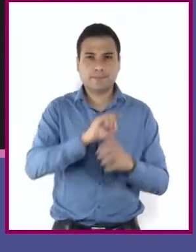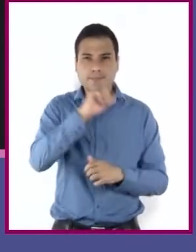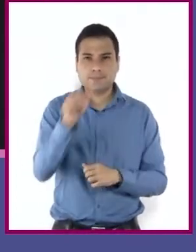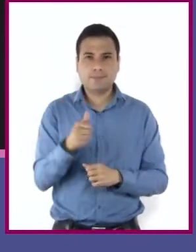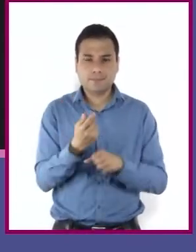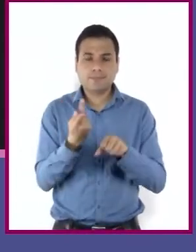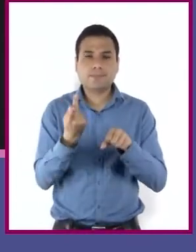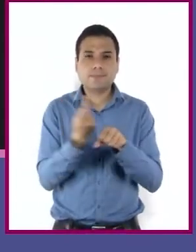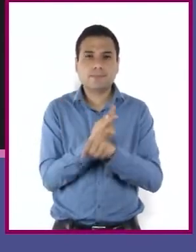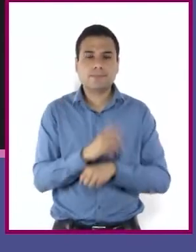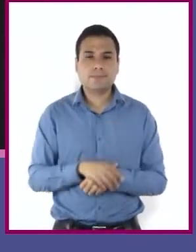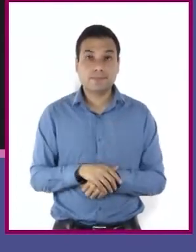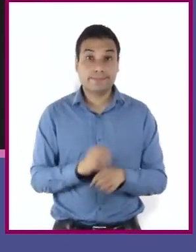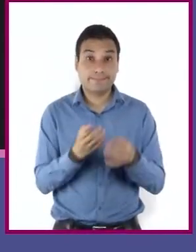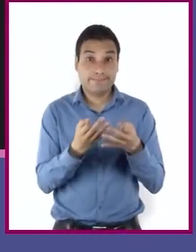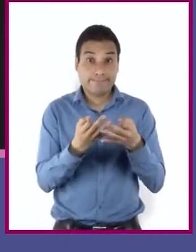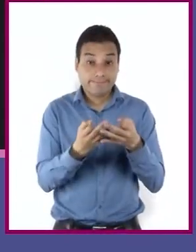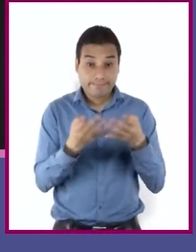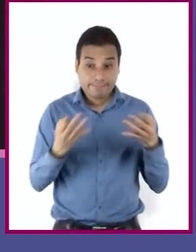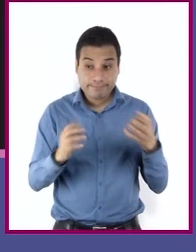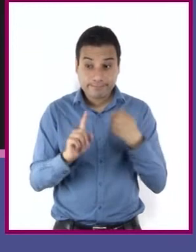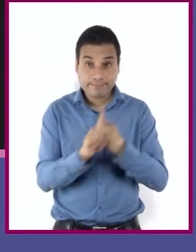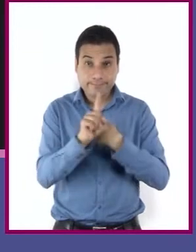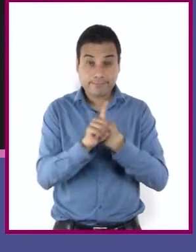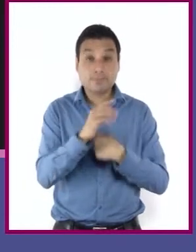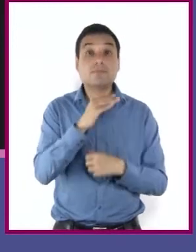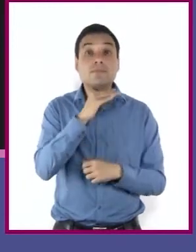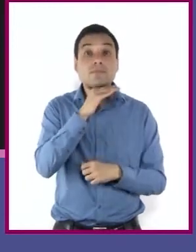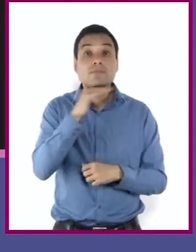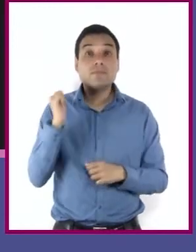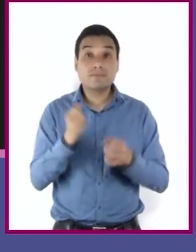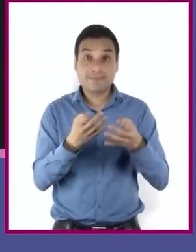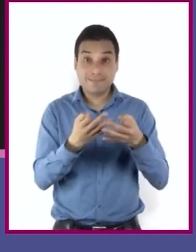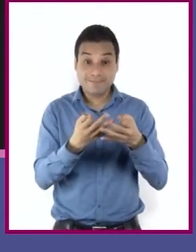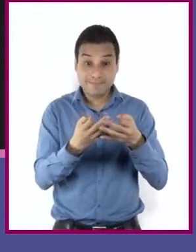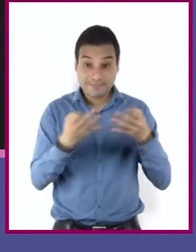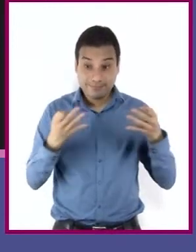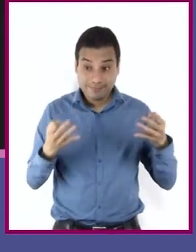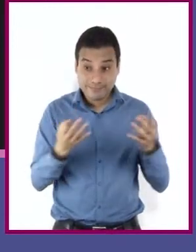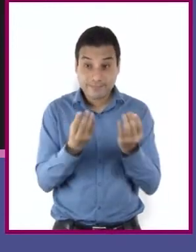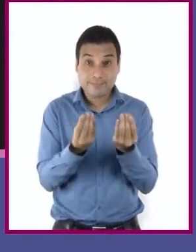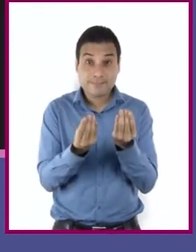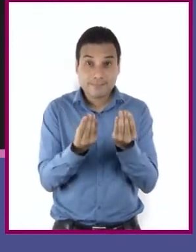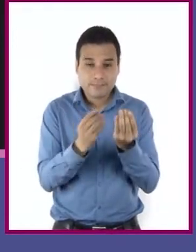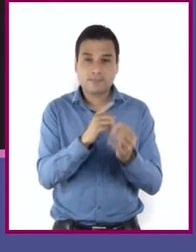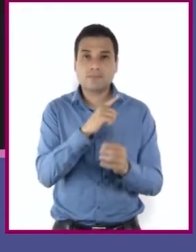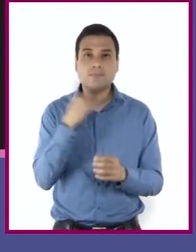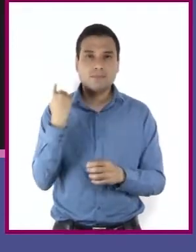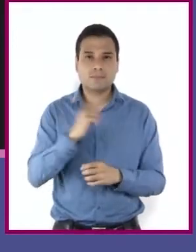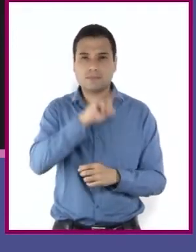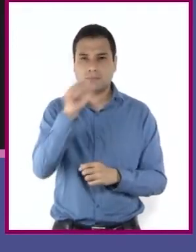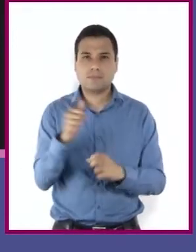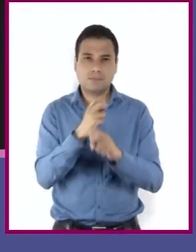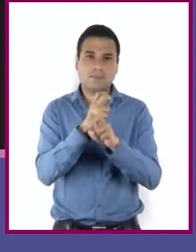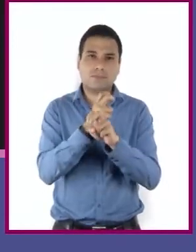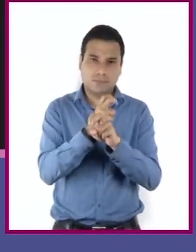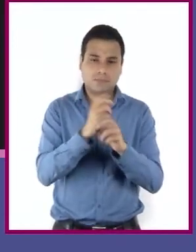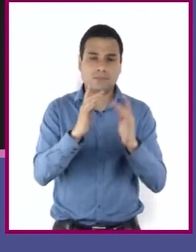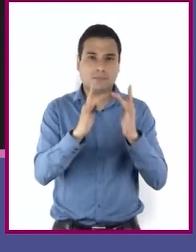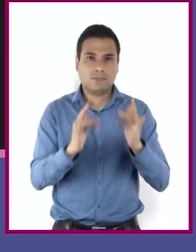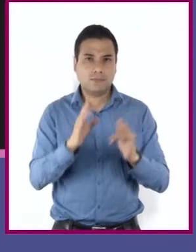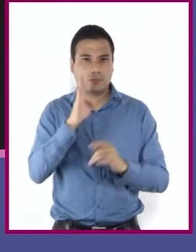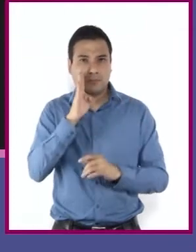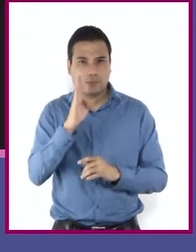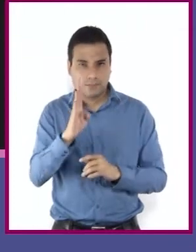Segunda Guerra Mundial, fueron que Alemania perdió gran parte de su territorio. Fue repartido entre Austria, Francia,